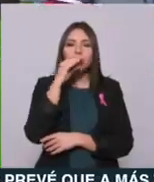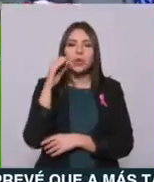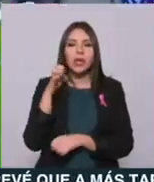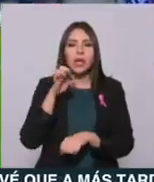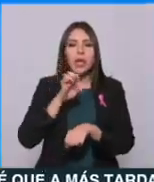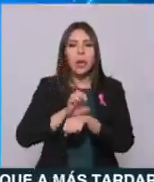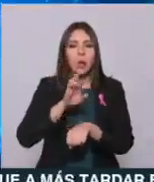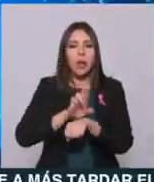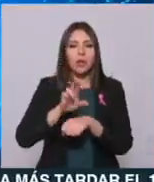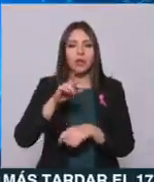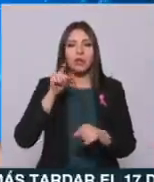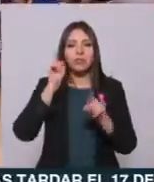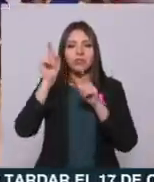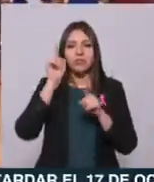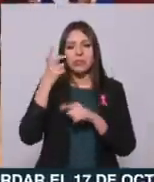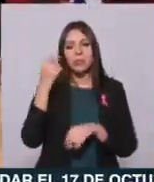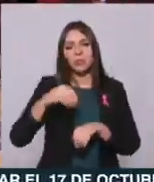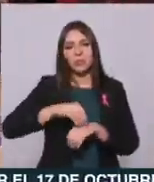Alfonso Lastras.